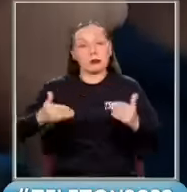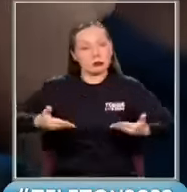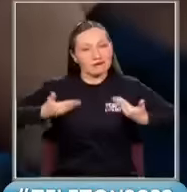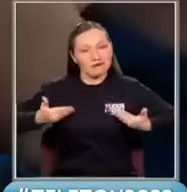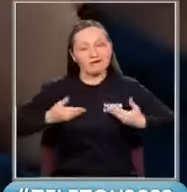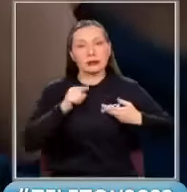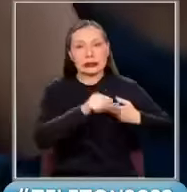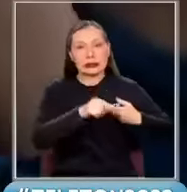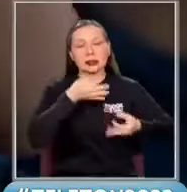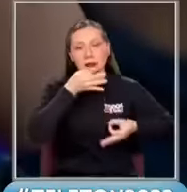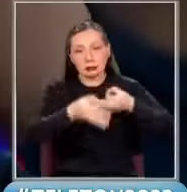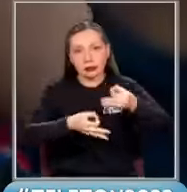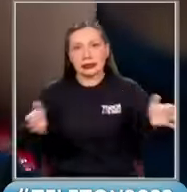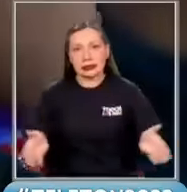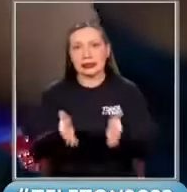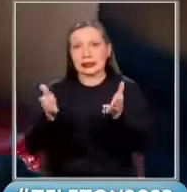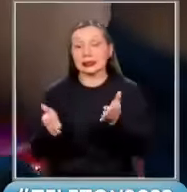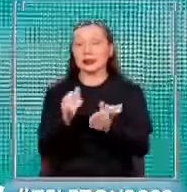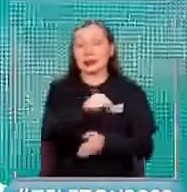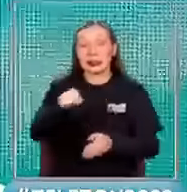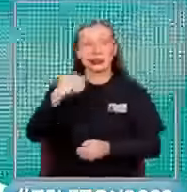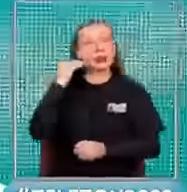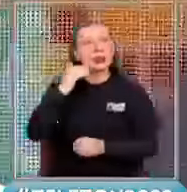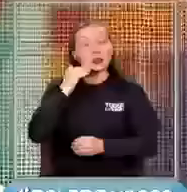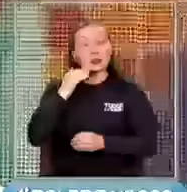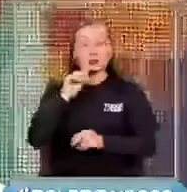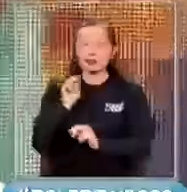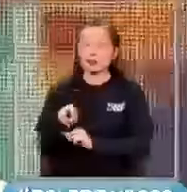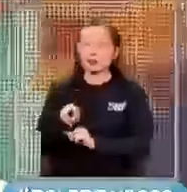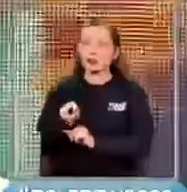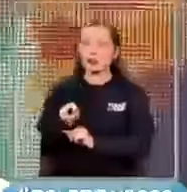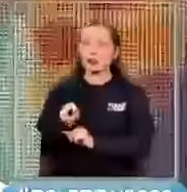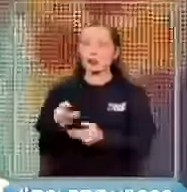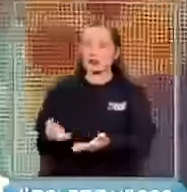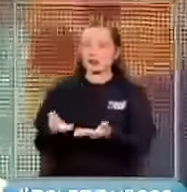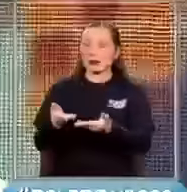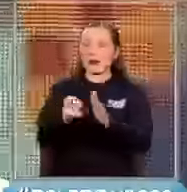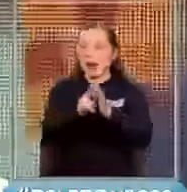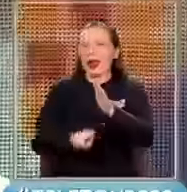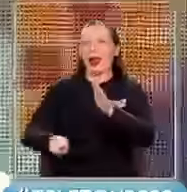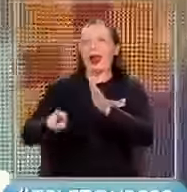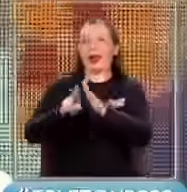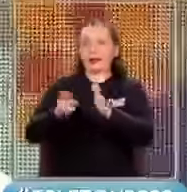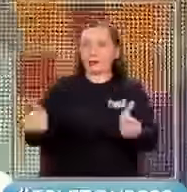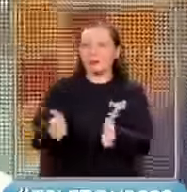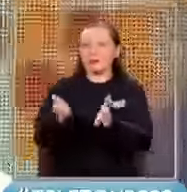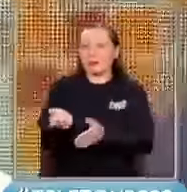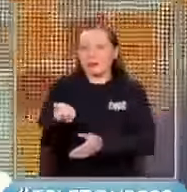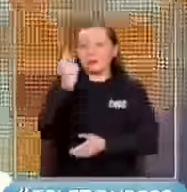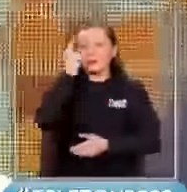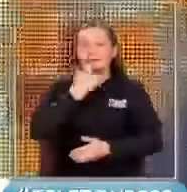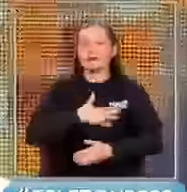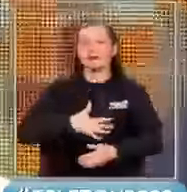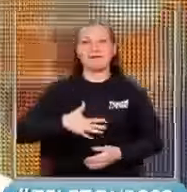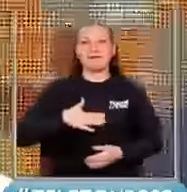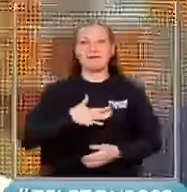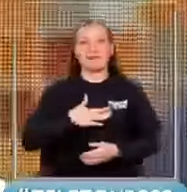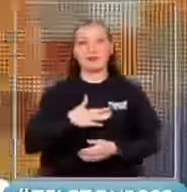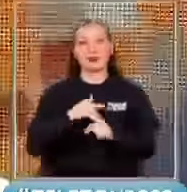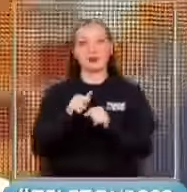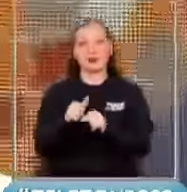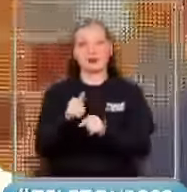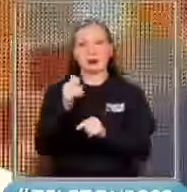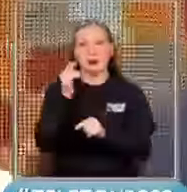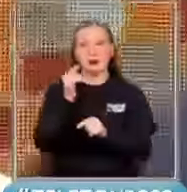es para ellos, y ellos de alguna forma hacen que yo pueda rehabilitar esta percepción o este conocimiento